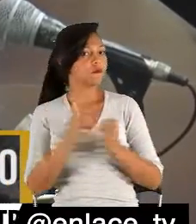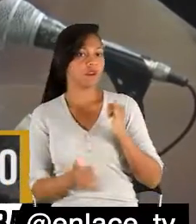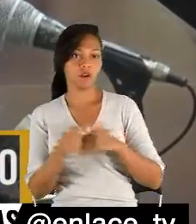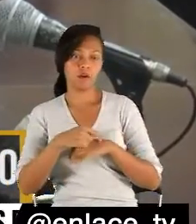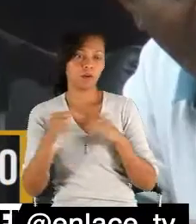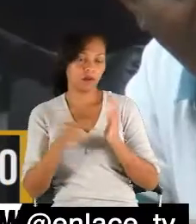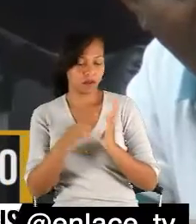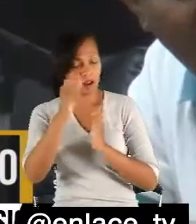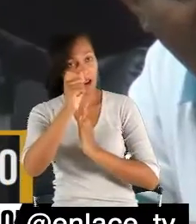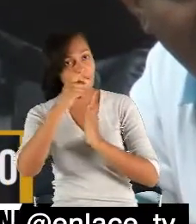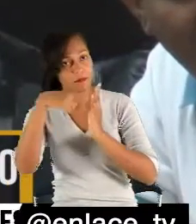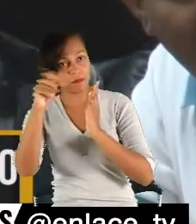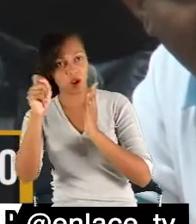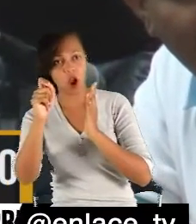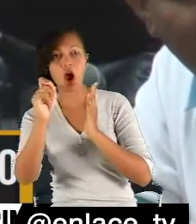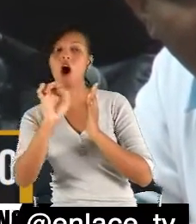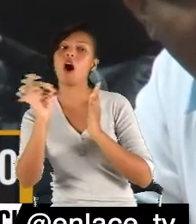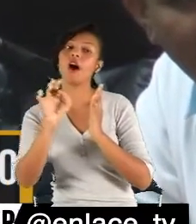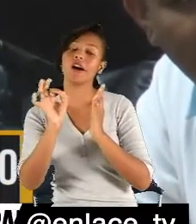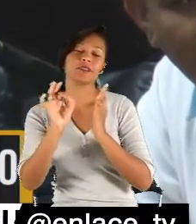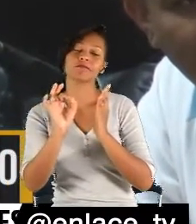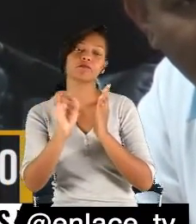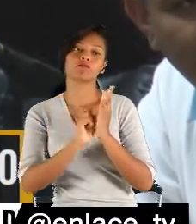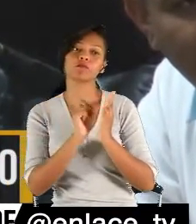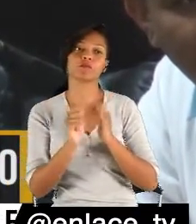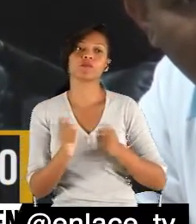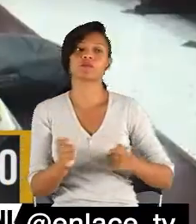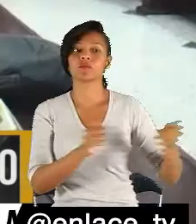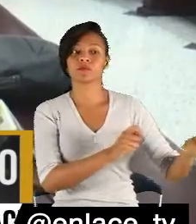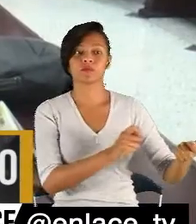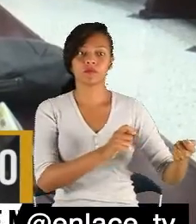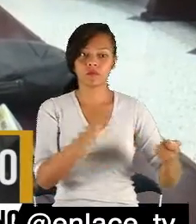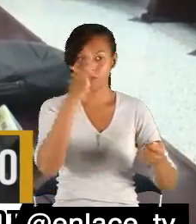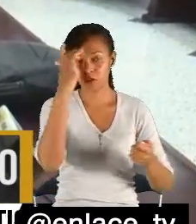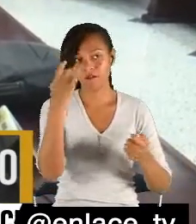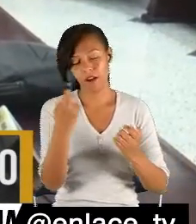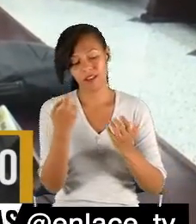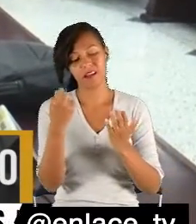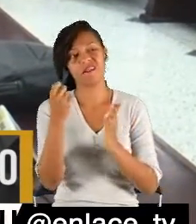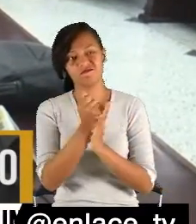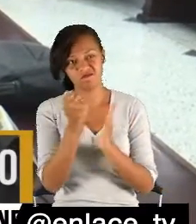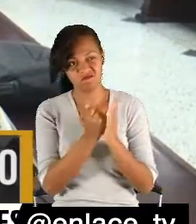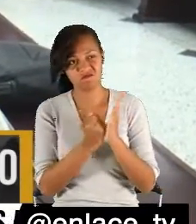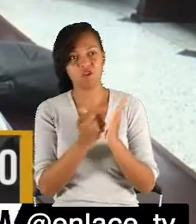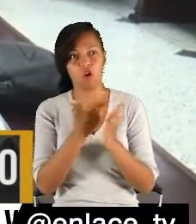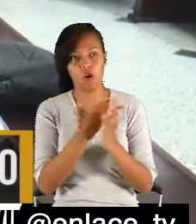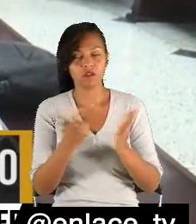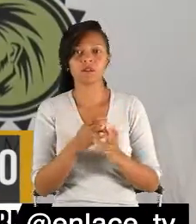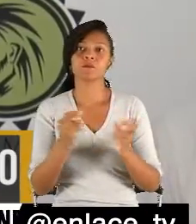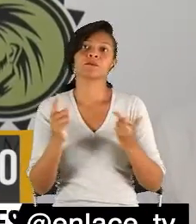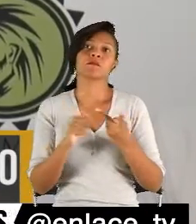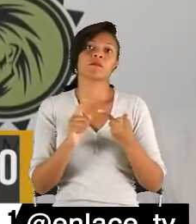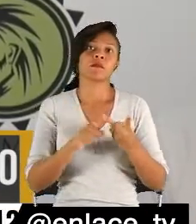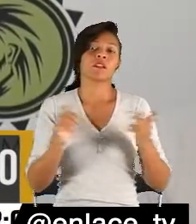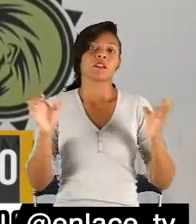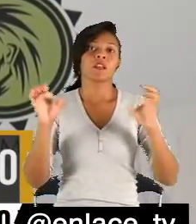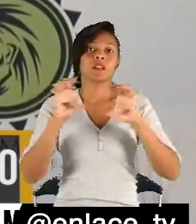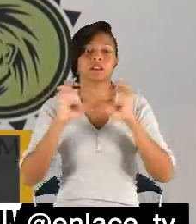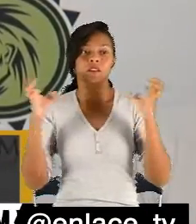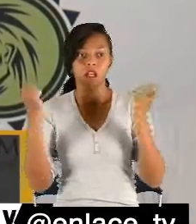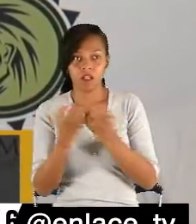aprobación o se devuelva a la comisión qué es lo que estamos analizando por falta de documentación la vida en el villa zapata sería el